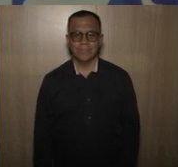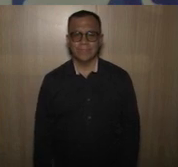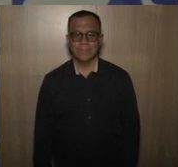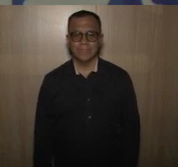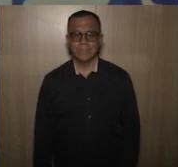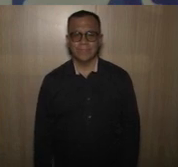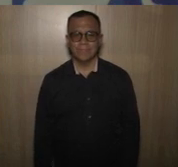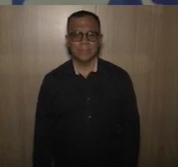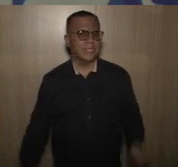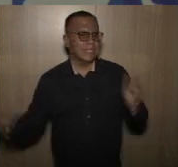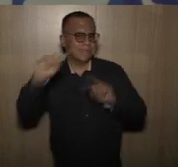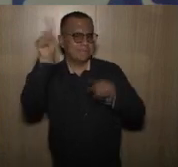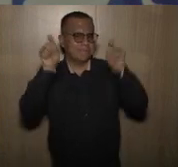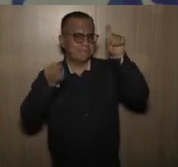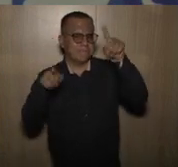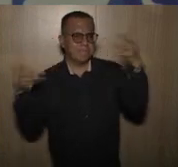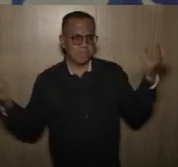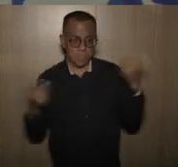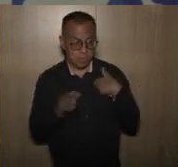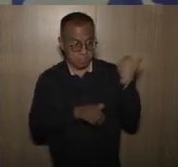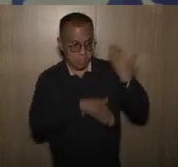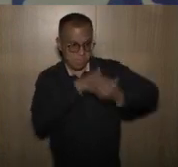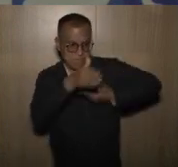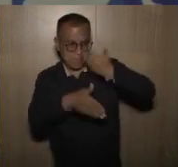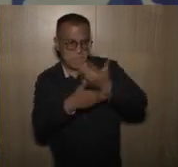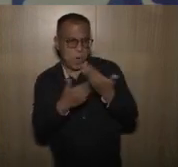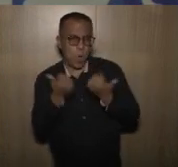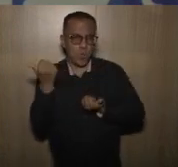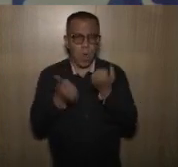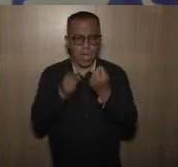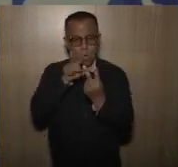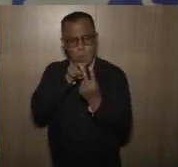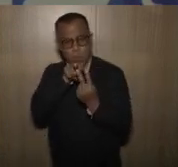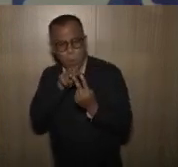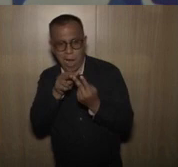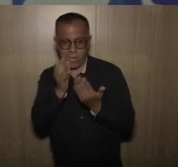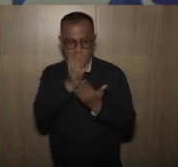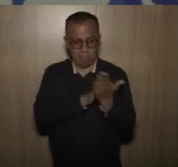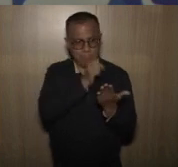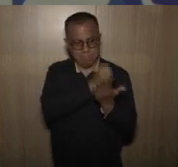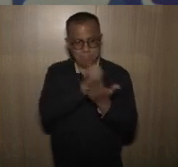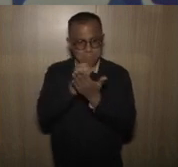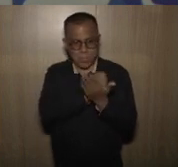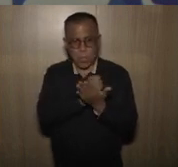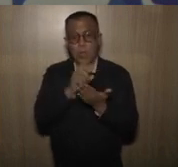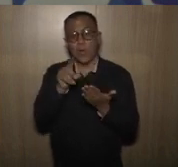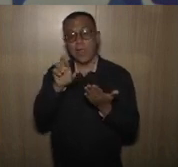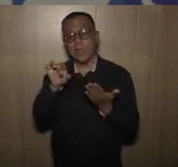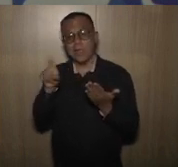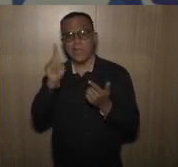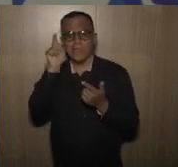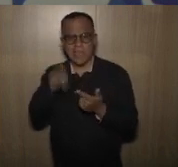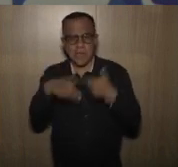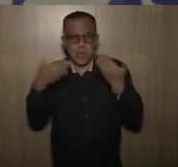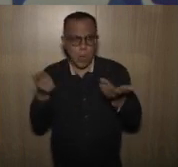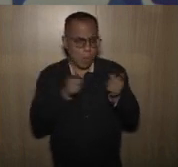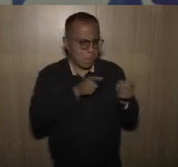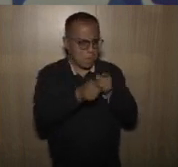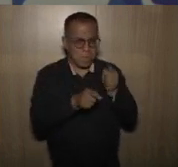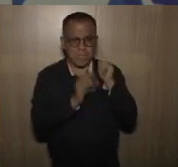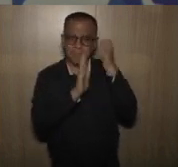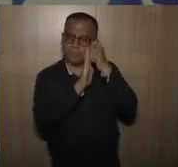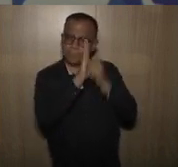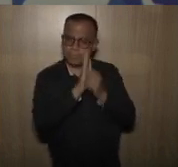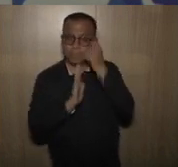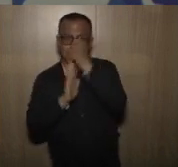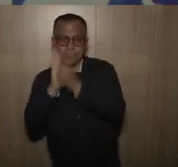¿Cuál de los pasos en los trámites de pre-radicado o radicado debe abordarse con mayor detalle en